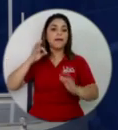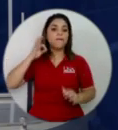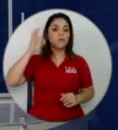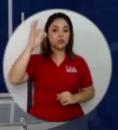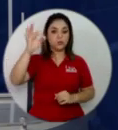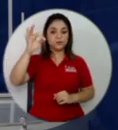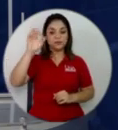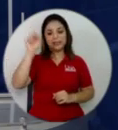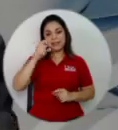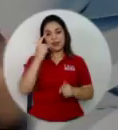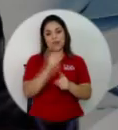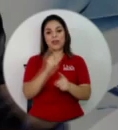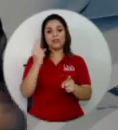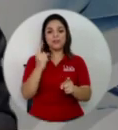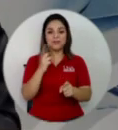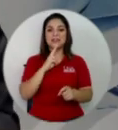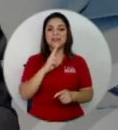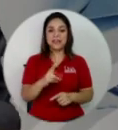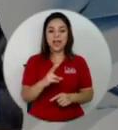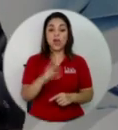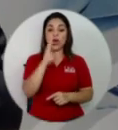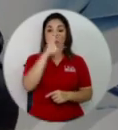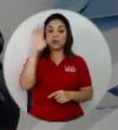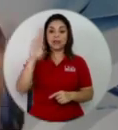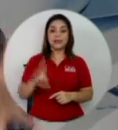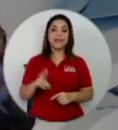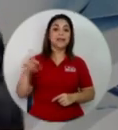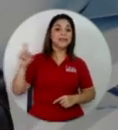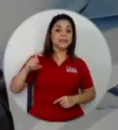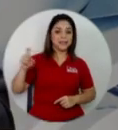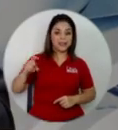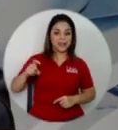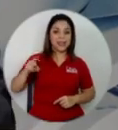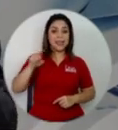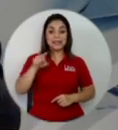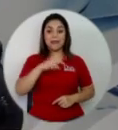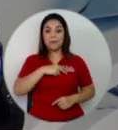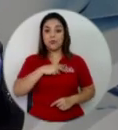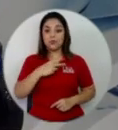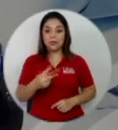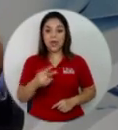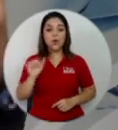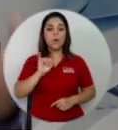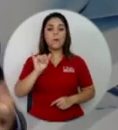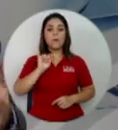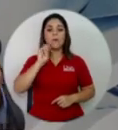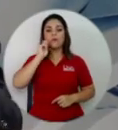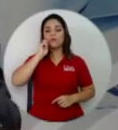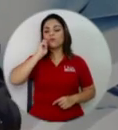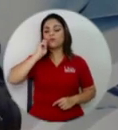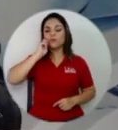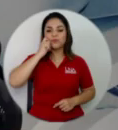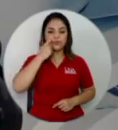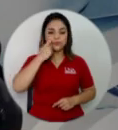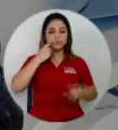futuro. Efectivamente, y creo que Costa Rica lo necesita, y esa voluntad que mencioné hace un rato como un factor clave de éxito, vía